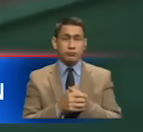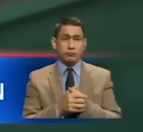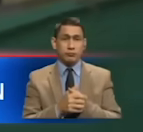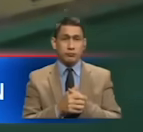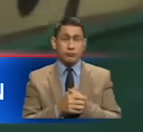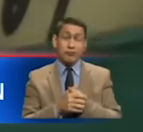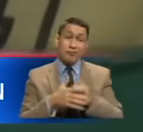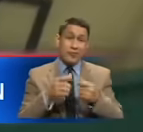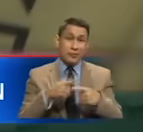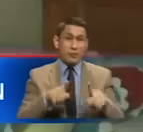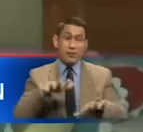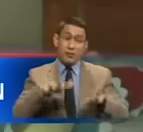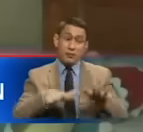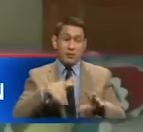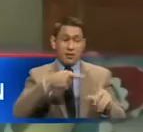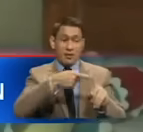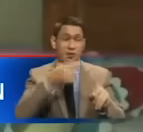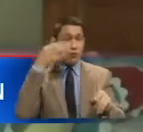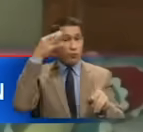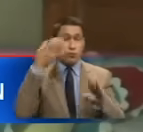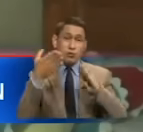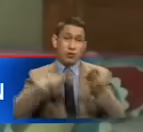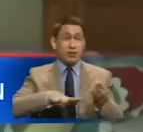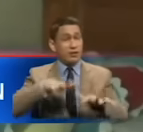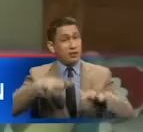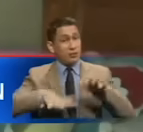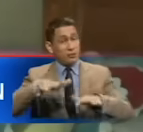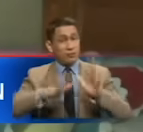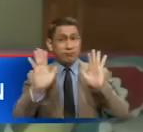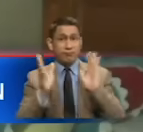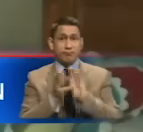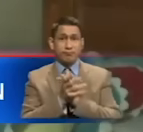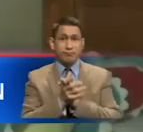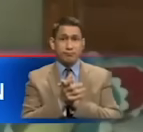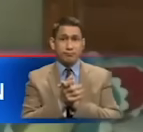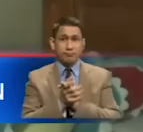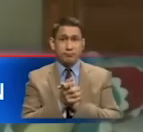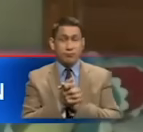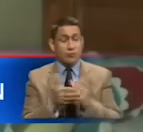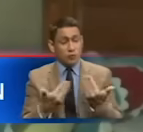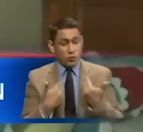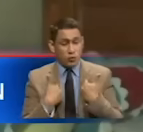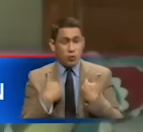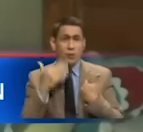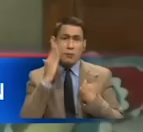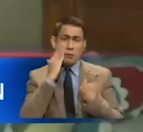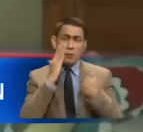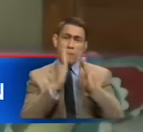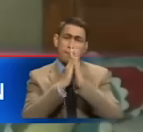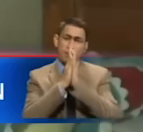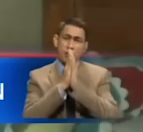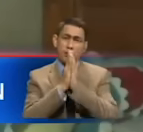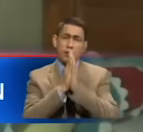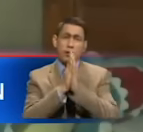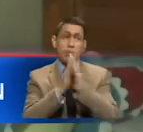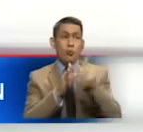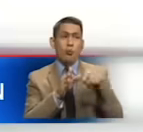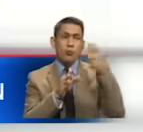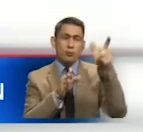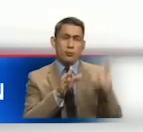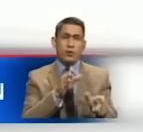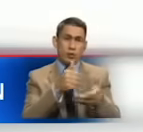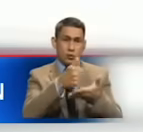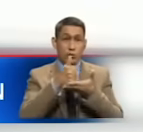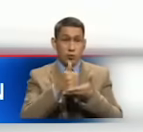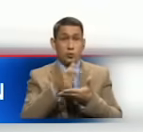se me puede quedar y eso, o sea, como que yo tengo que resignarme a eso, pero como madre le cuento que he golpeado muchas puertas.